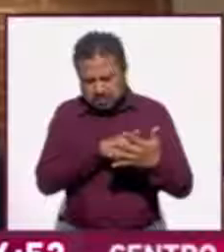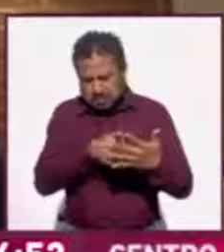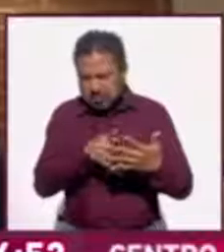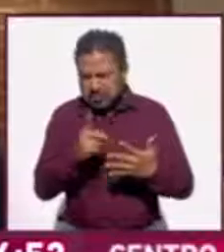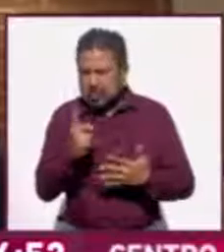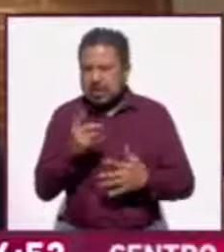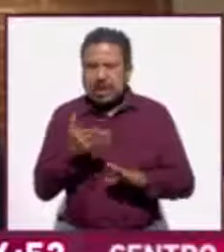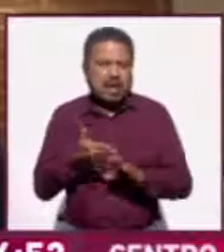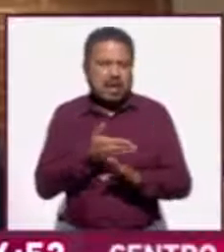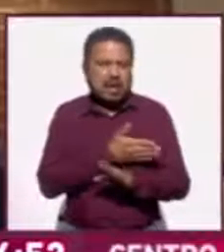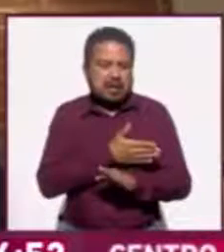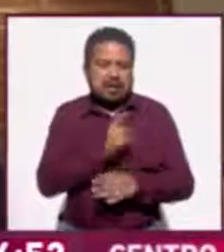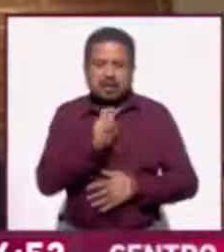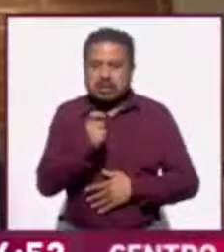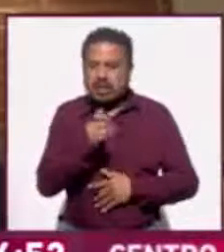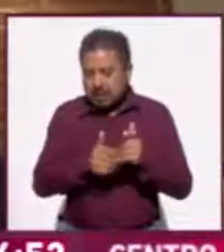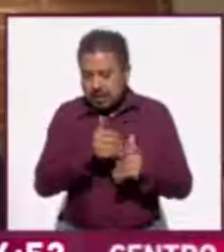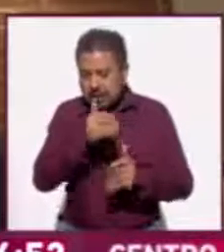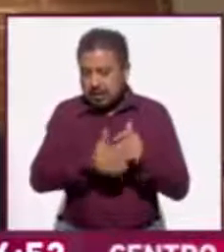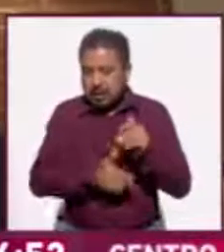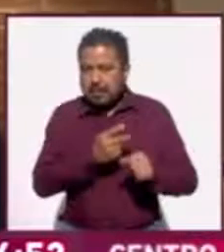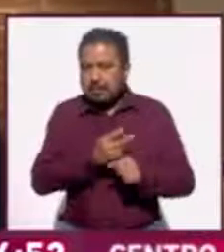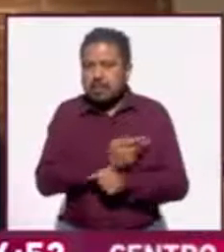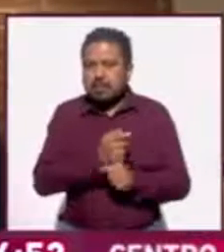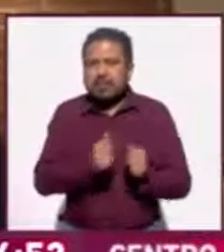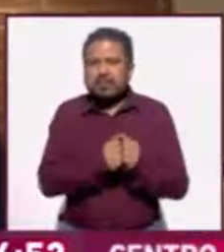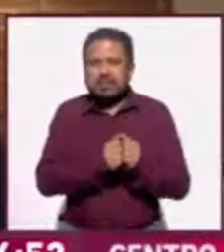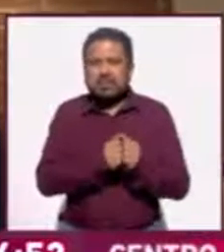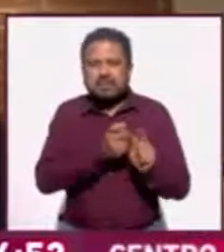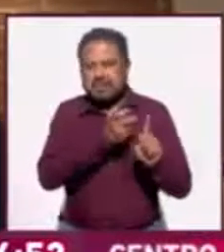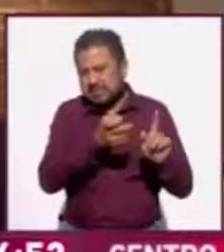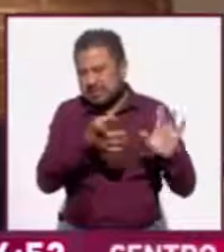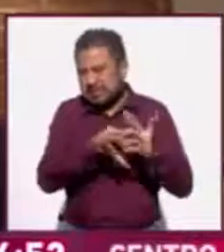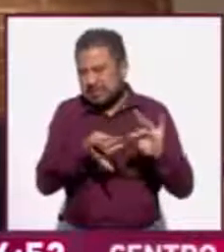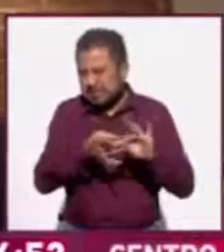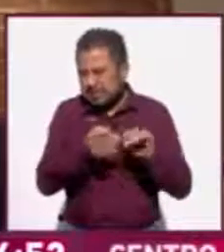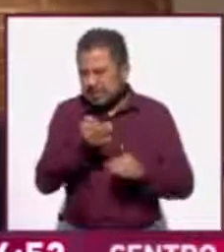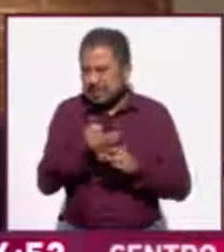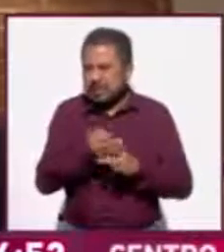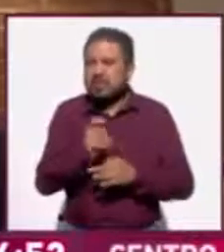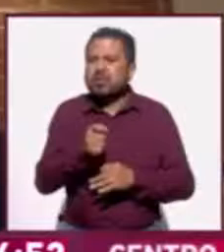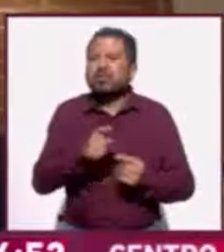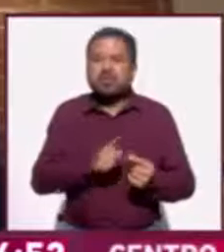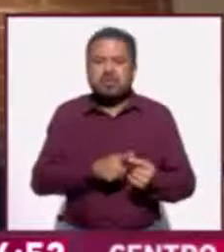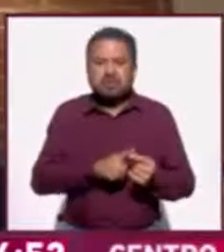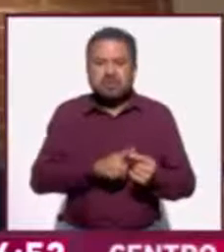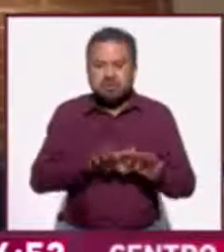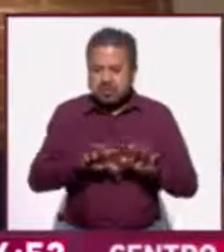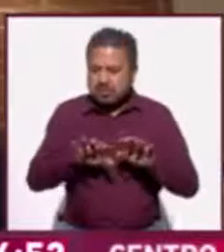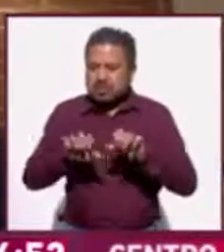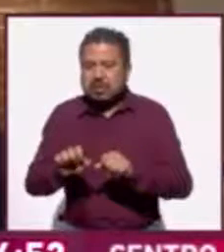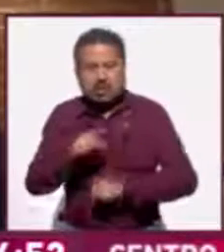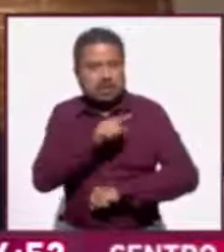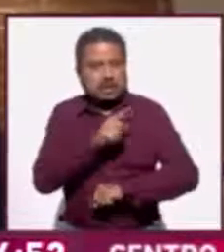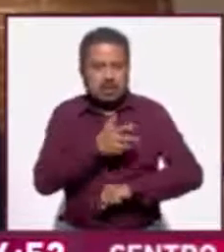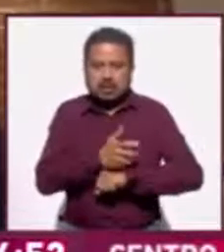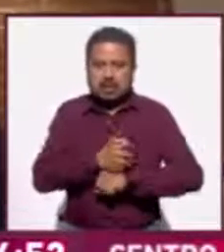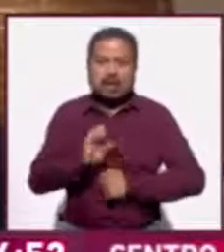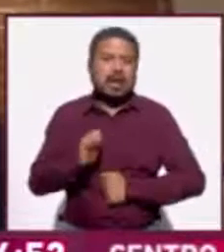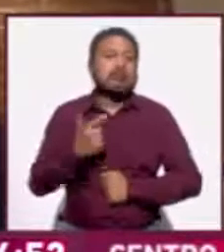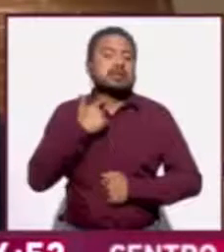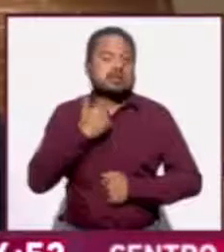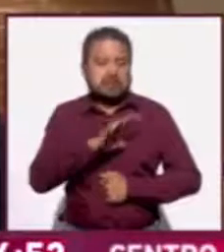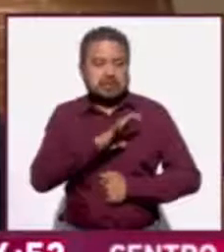diciembre. Acababa de pasar el evento que te refieres, donde se detuvo en Estados Unidos al